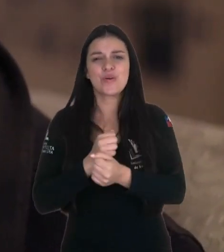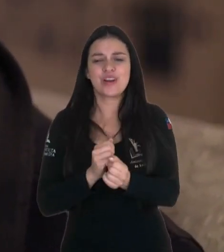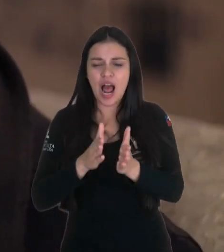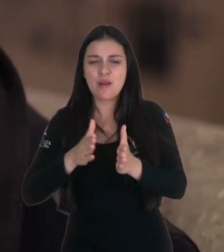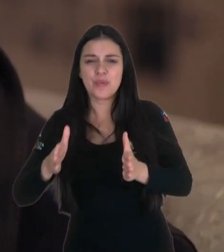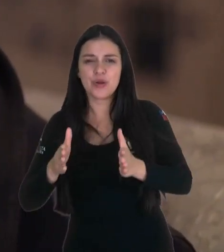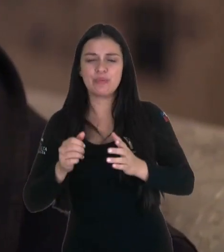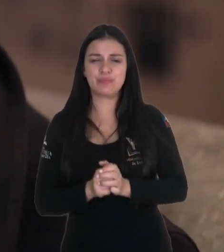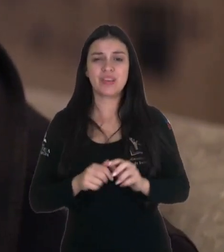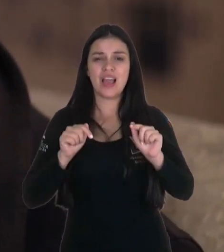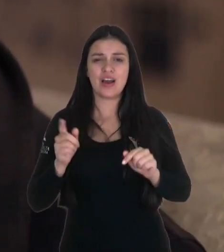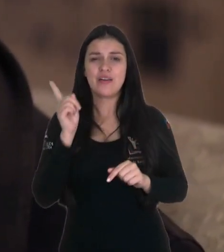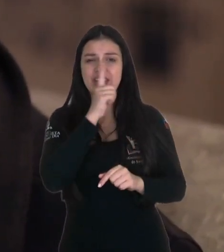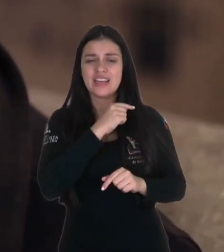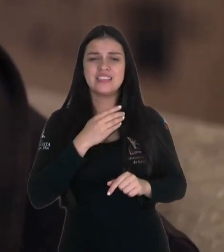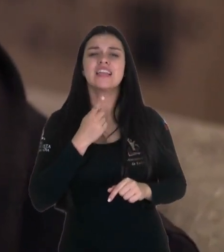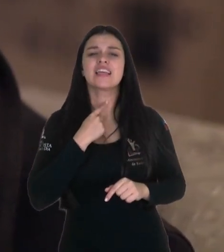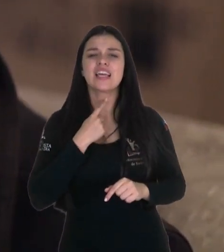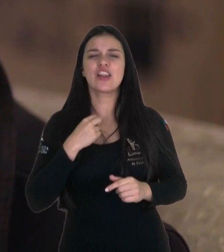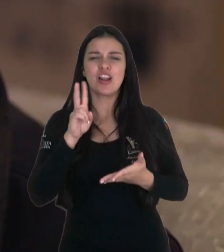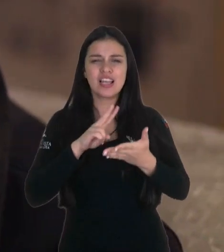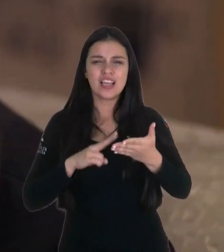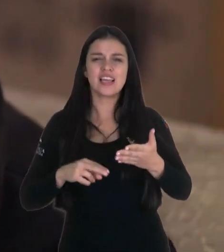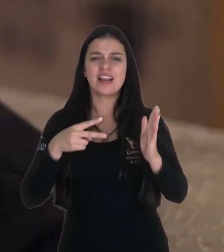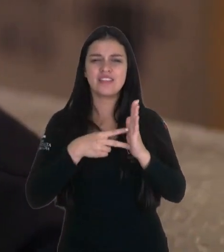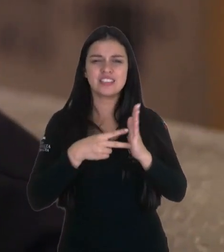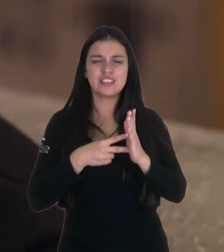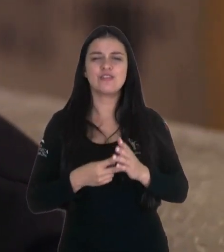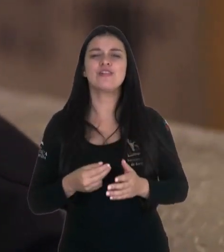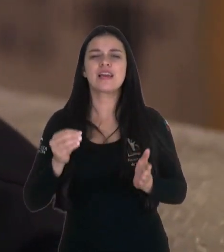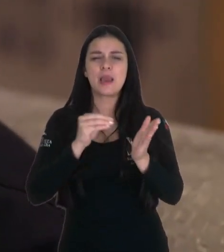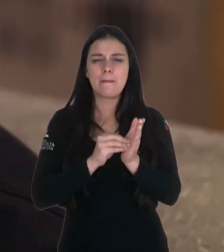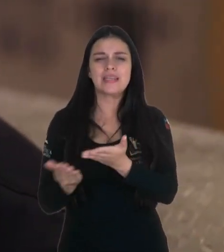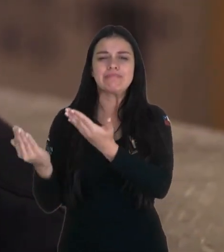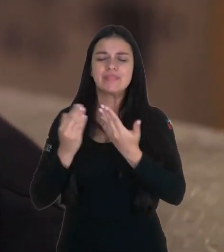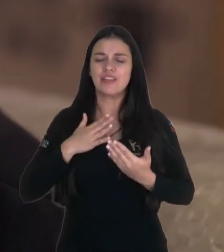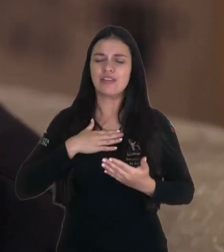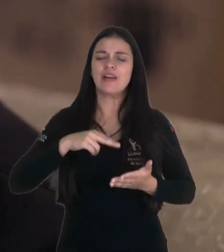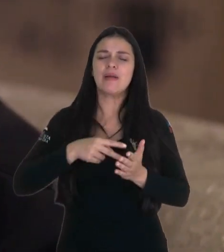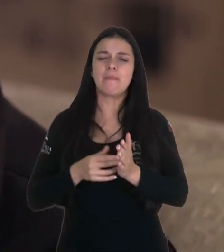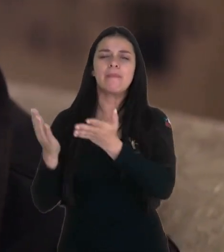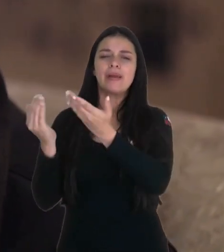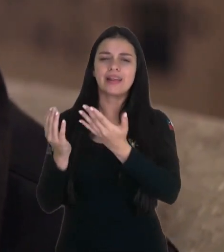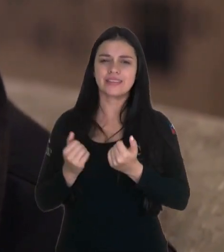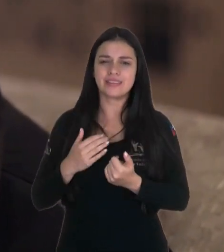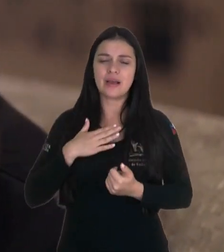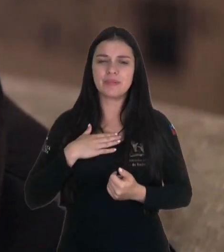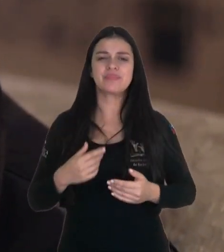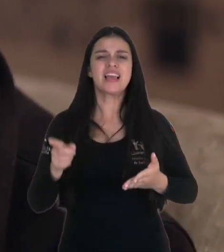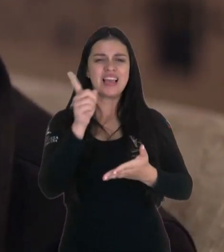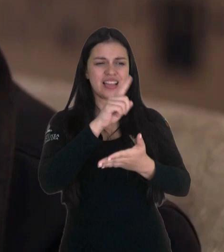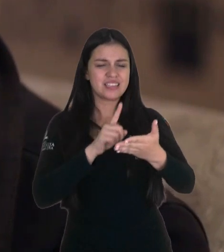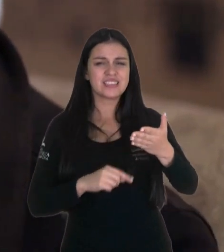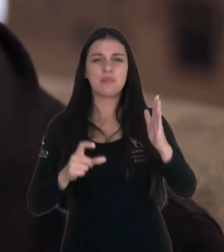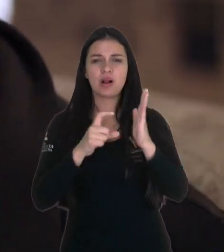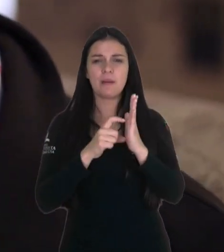que más me infundió esperanza en el momento que estuve aferrado a la palmera. está en el Salmo capítulo 40, del 1